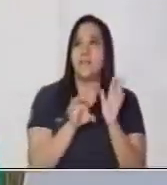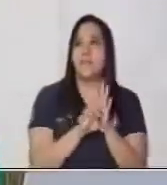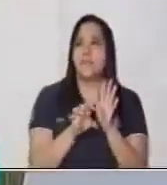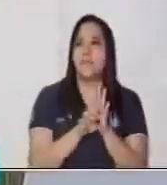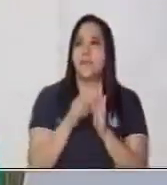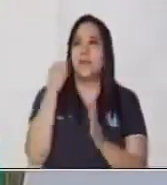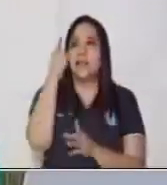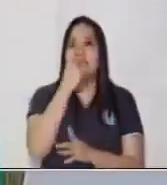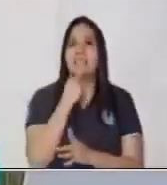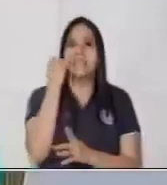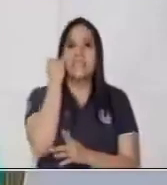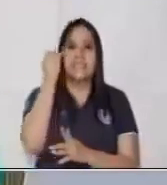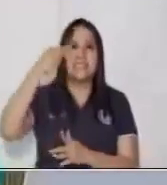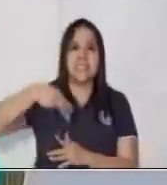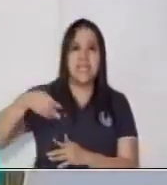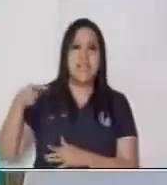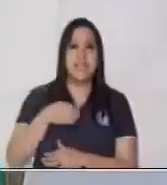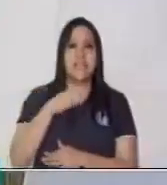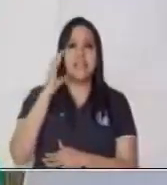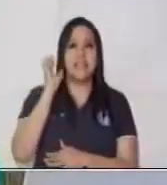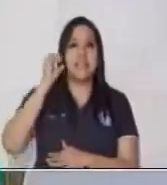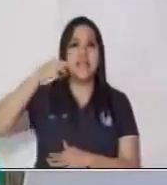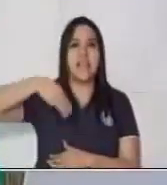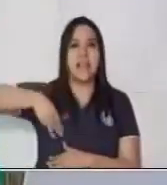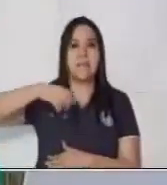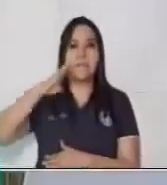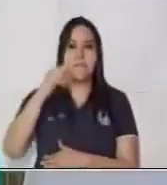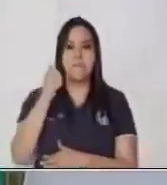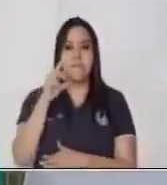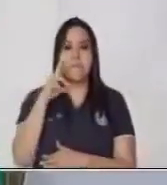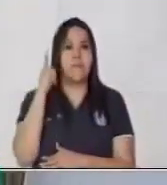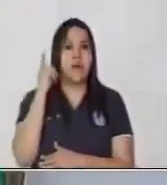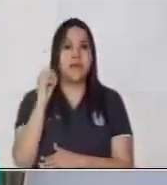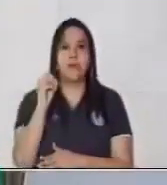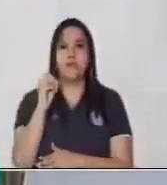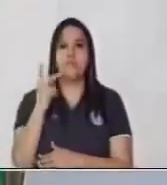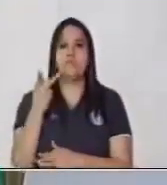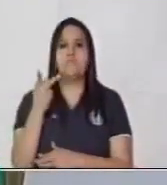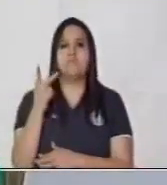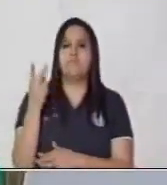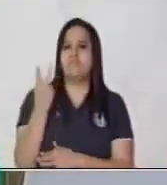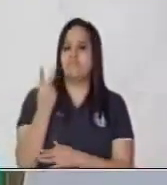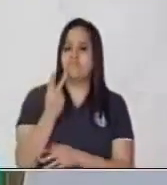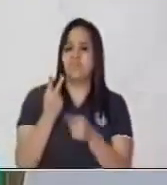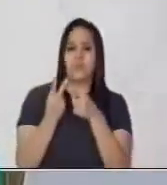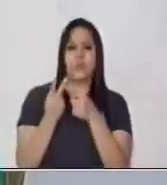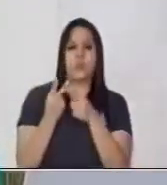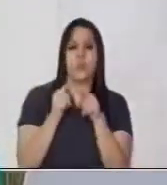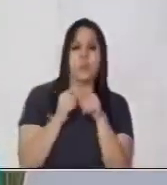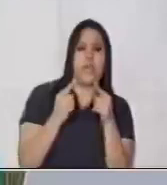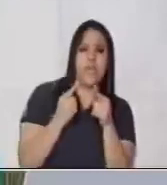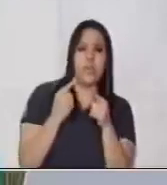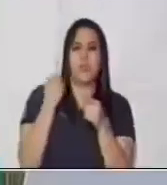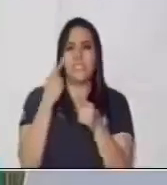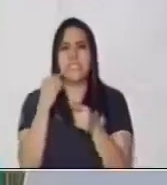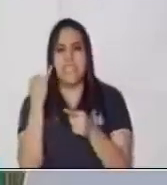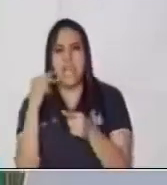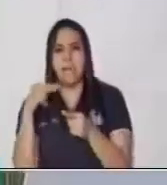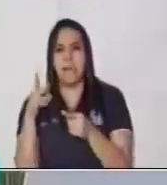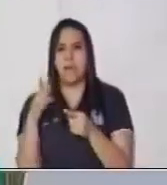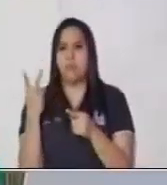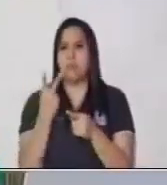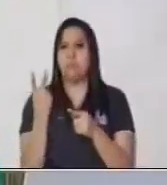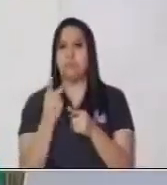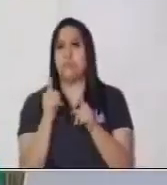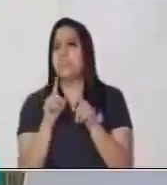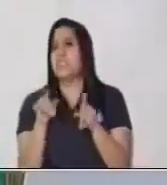más, empero y sin embargo es lo mismo, ¿oyeron? Es lo mismo. Si tú miras más, puedes encontrar